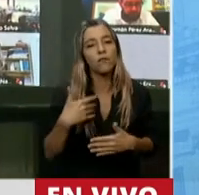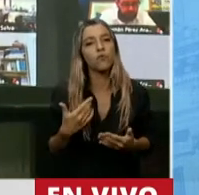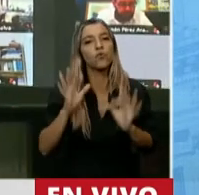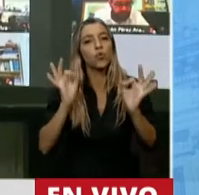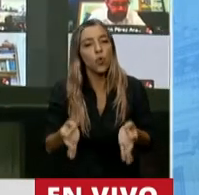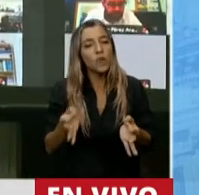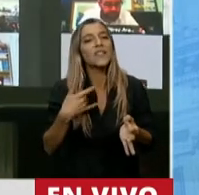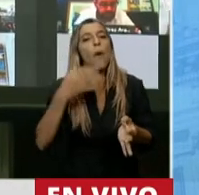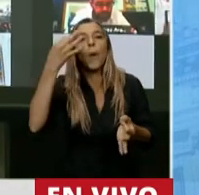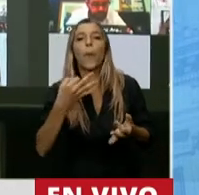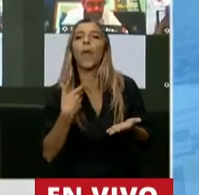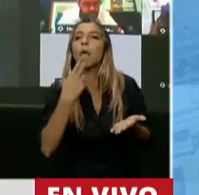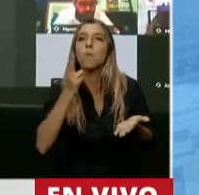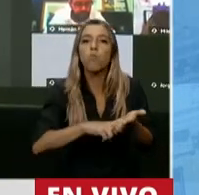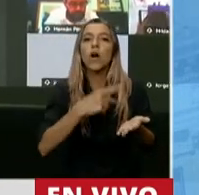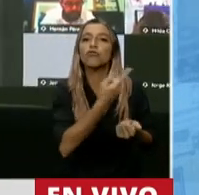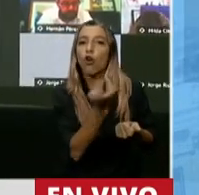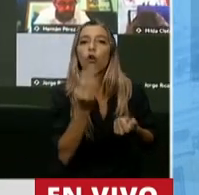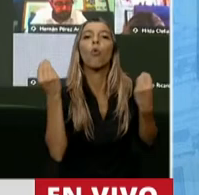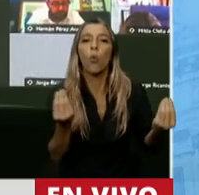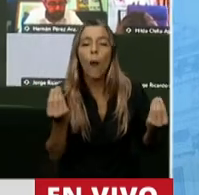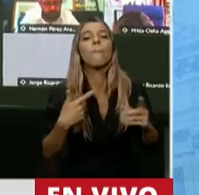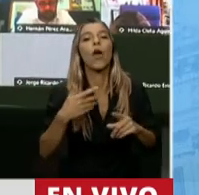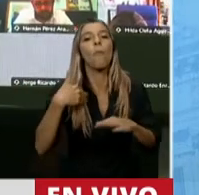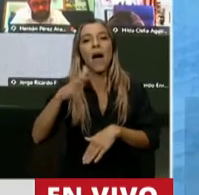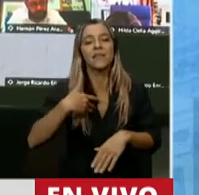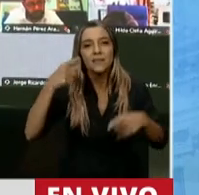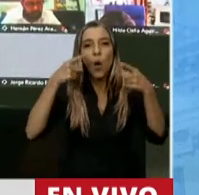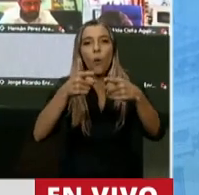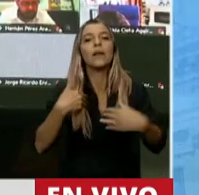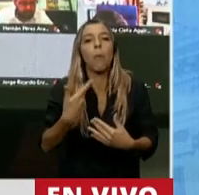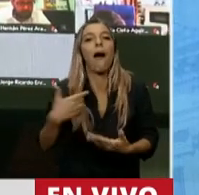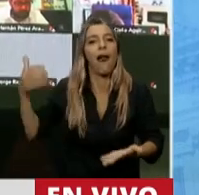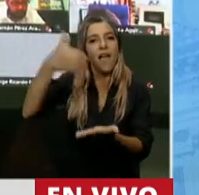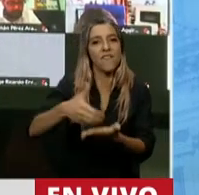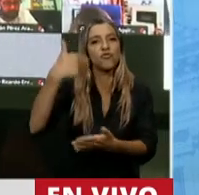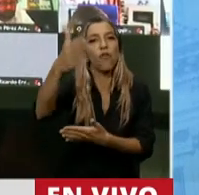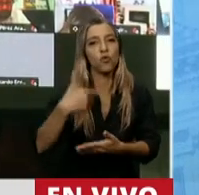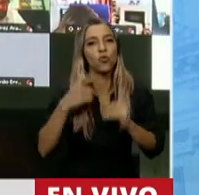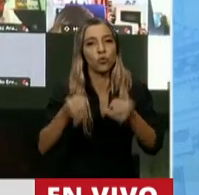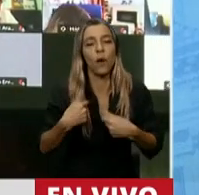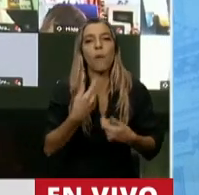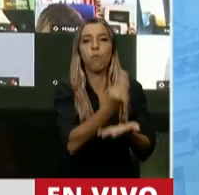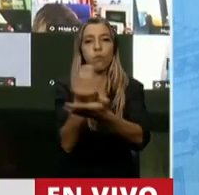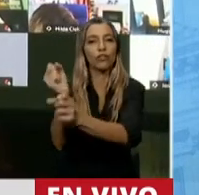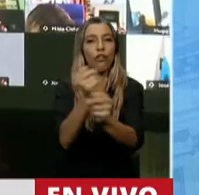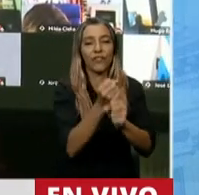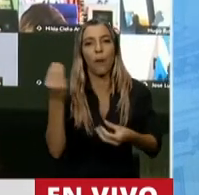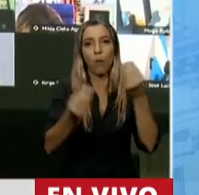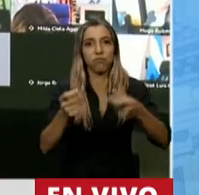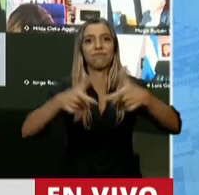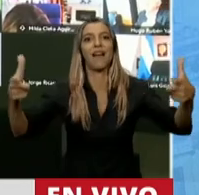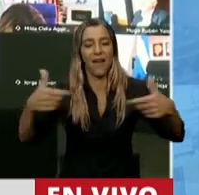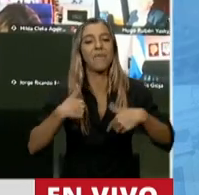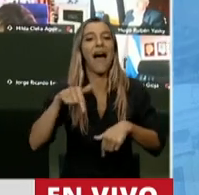tributario progresivo que contribuya a la inversión y fundamentalmente generar trabajo como una forma de salir de esta